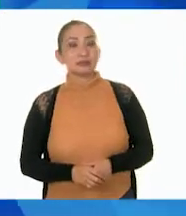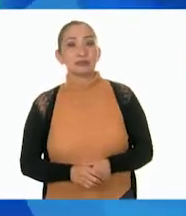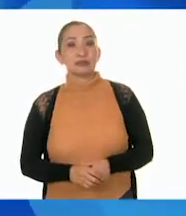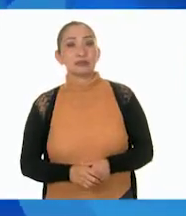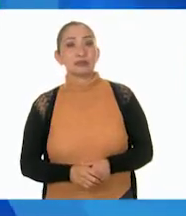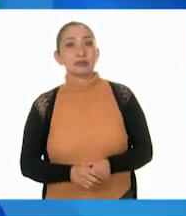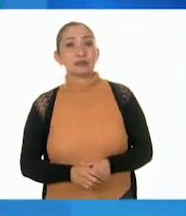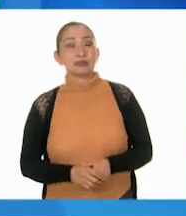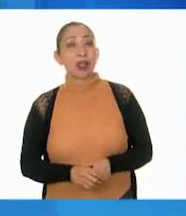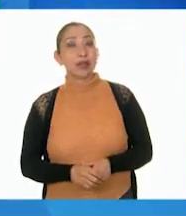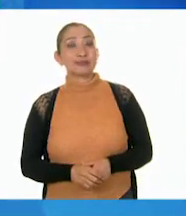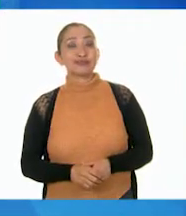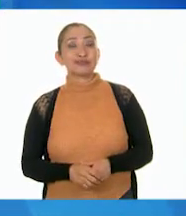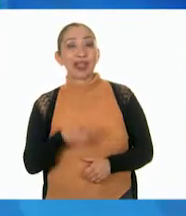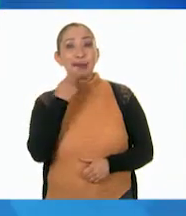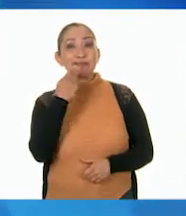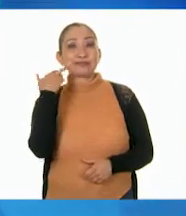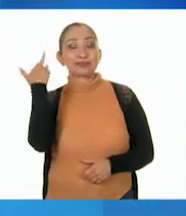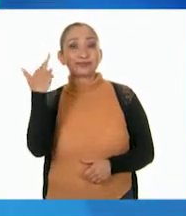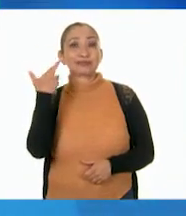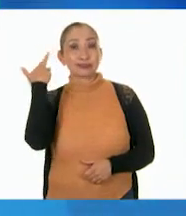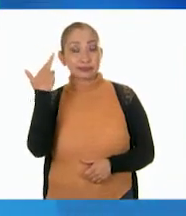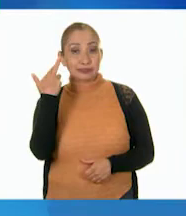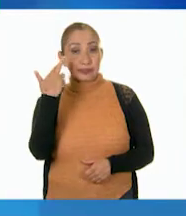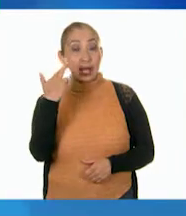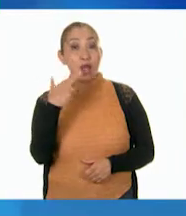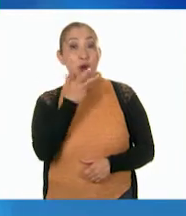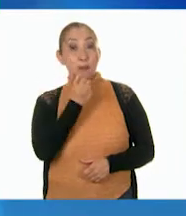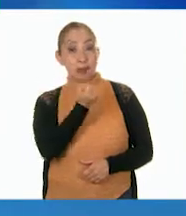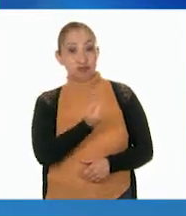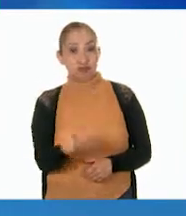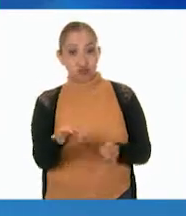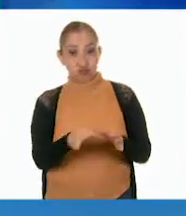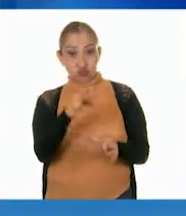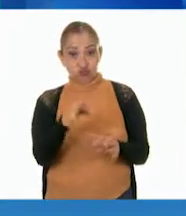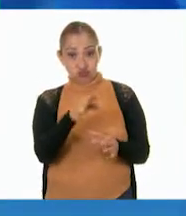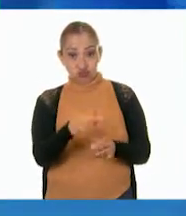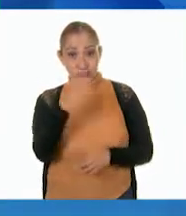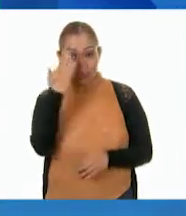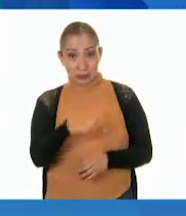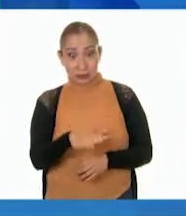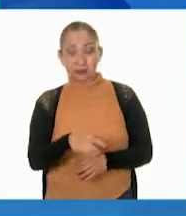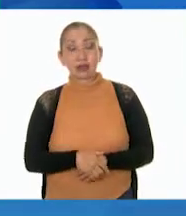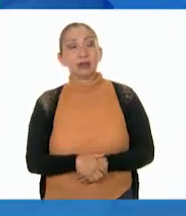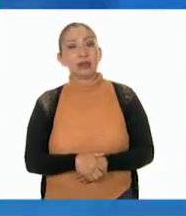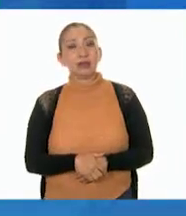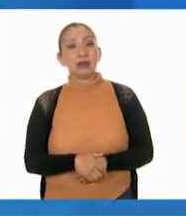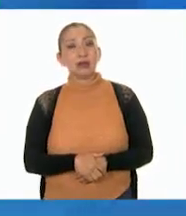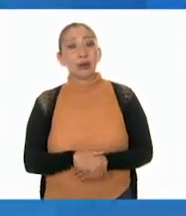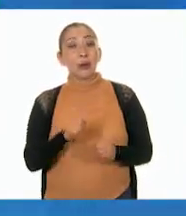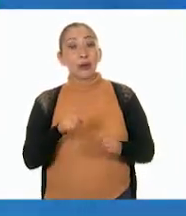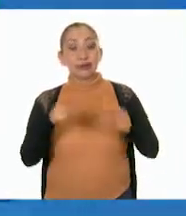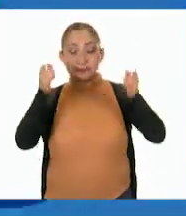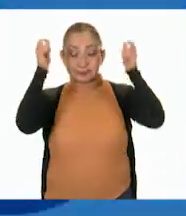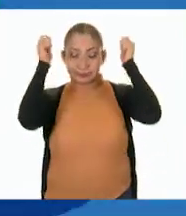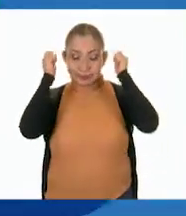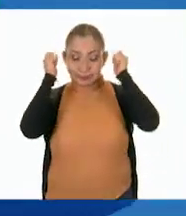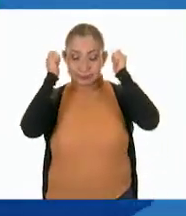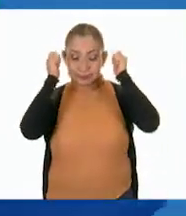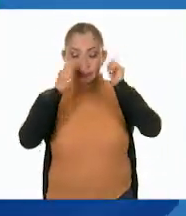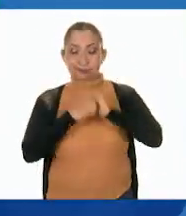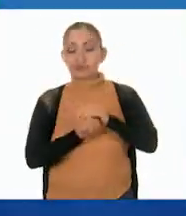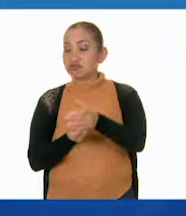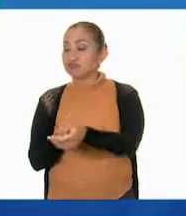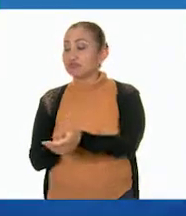Tan pronto como terminó de hablar el rey, el sastrecillo se puso su sombrero